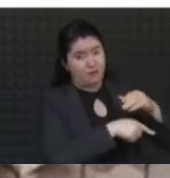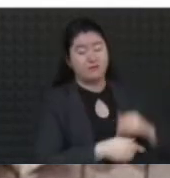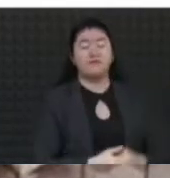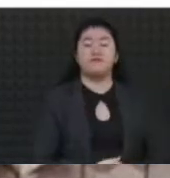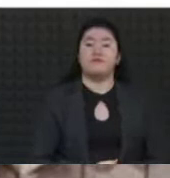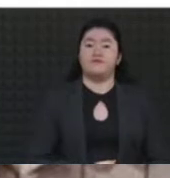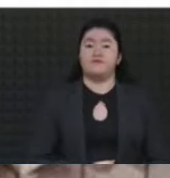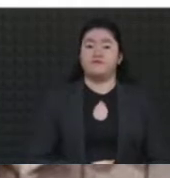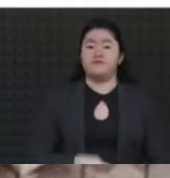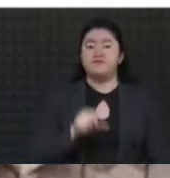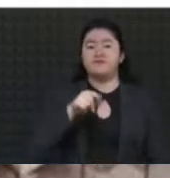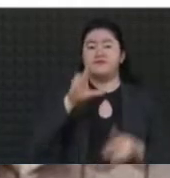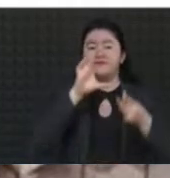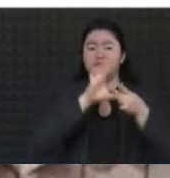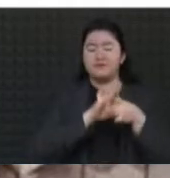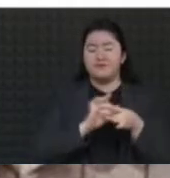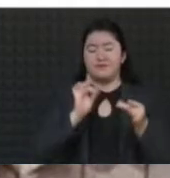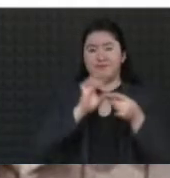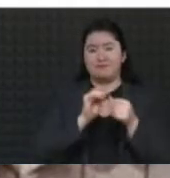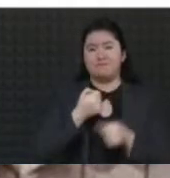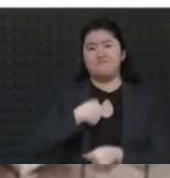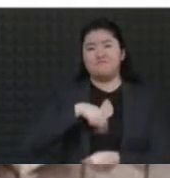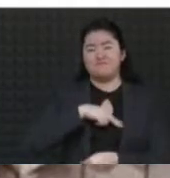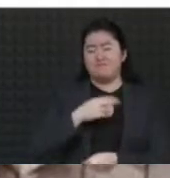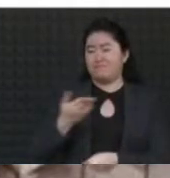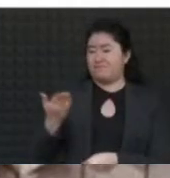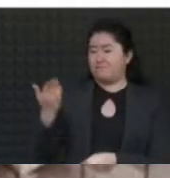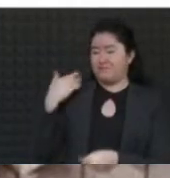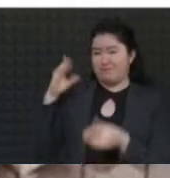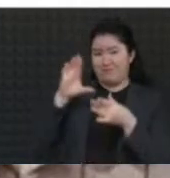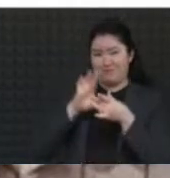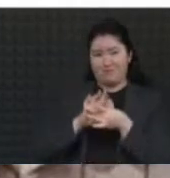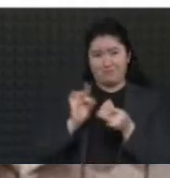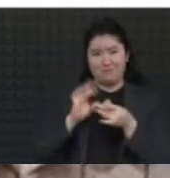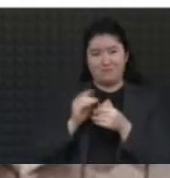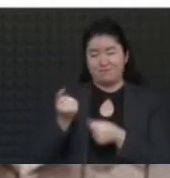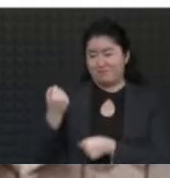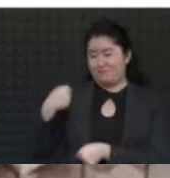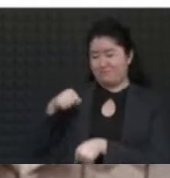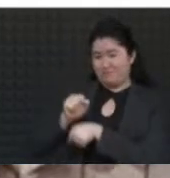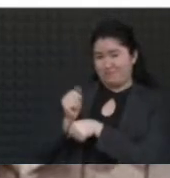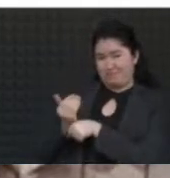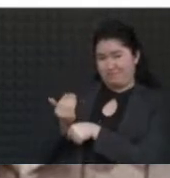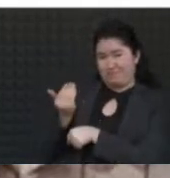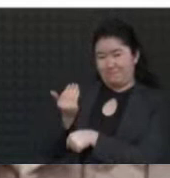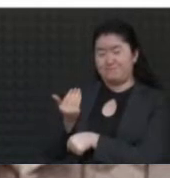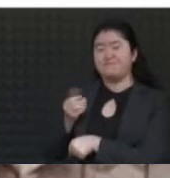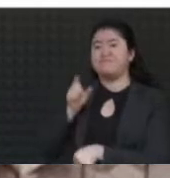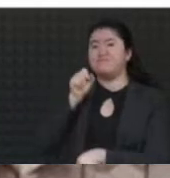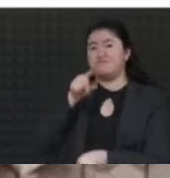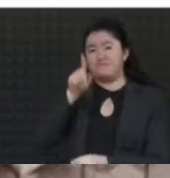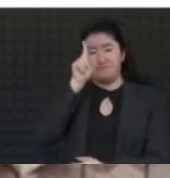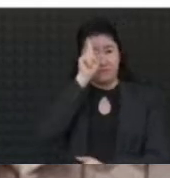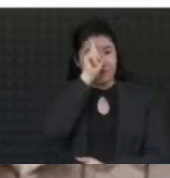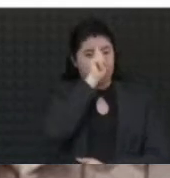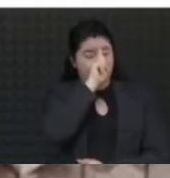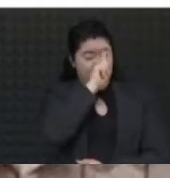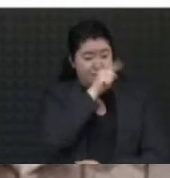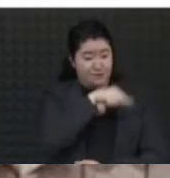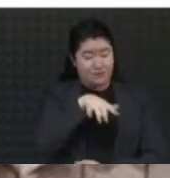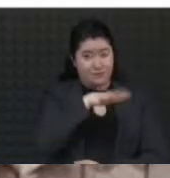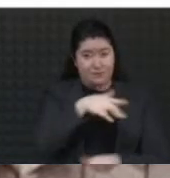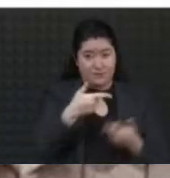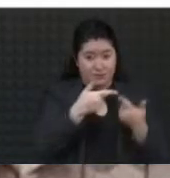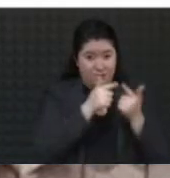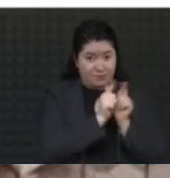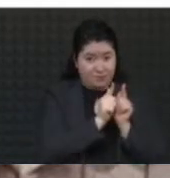Estas son las notas técnicas a las cuales hicimos referencia la semana pasada, que recibimos del Comité Técnico Asesor para